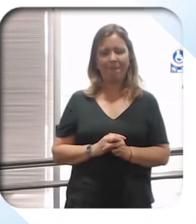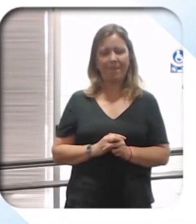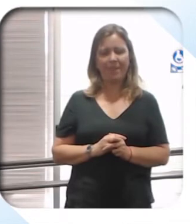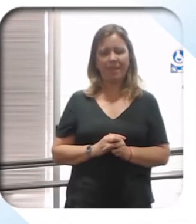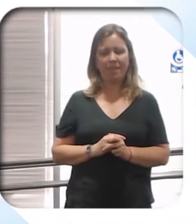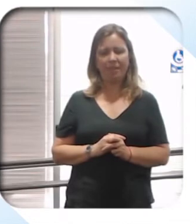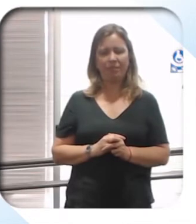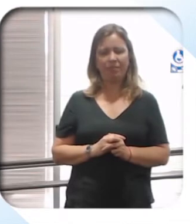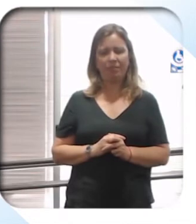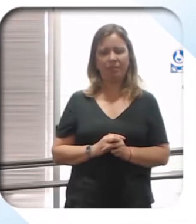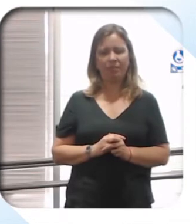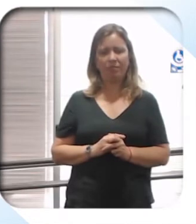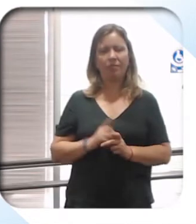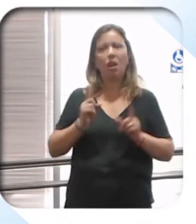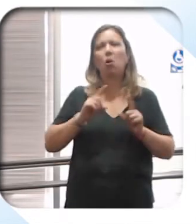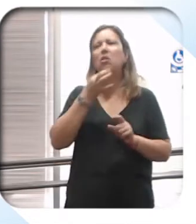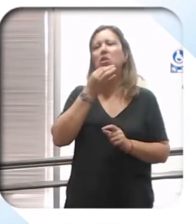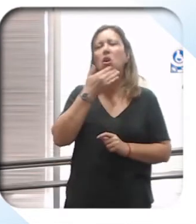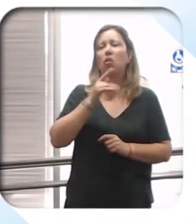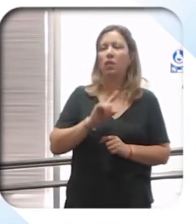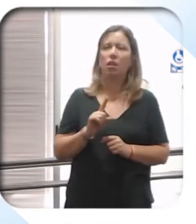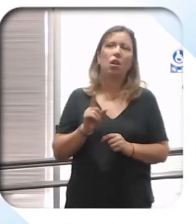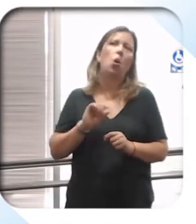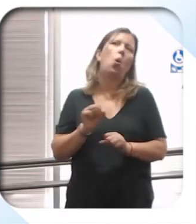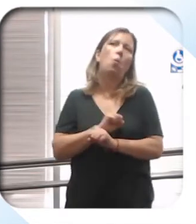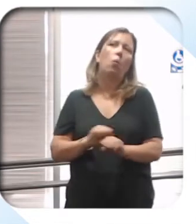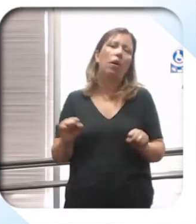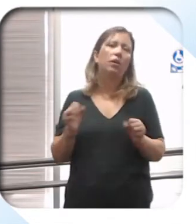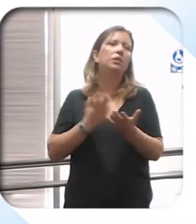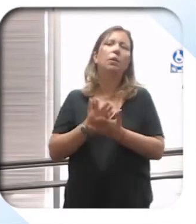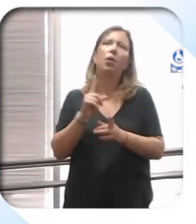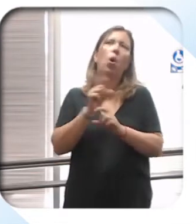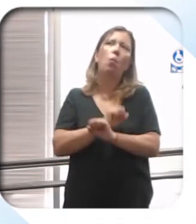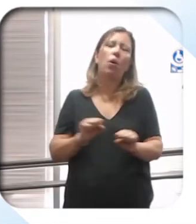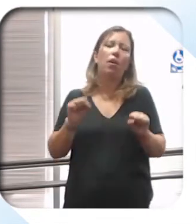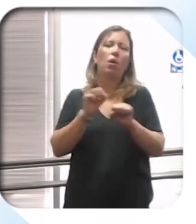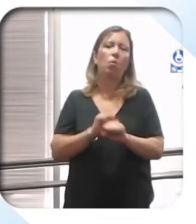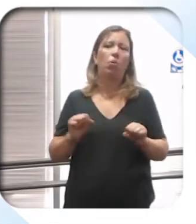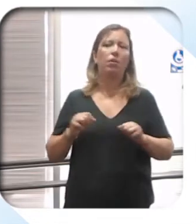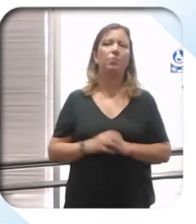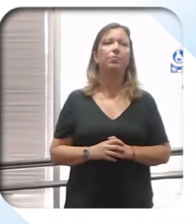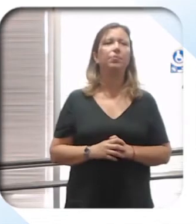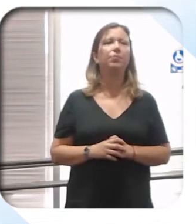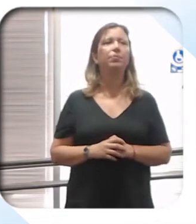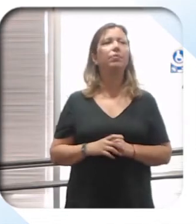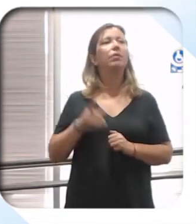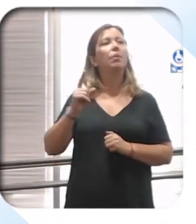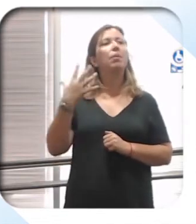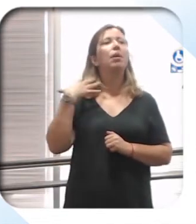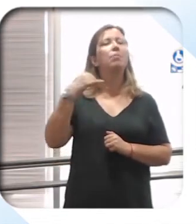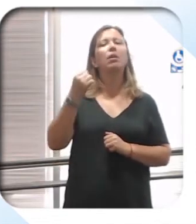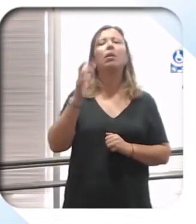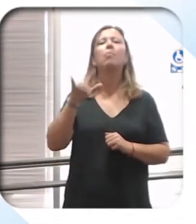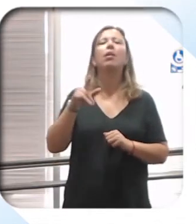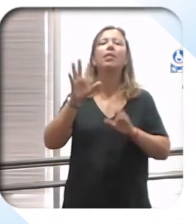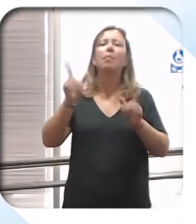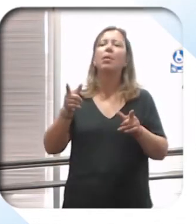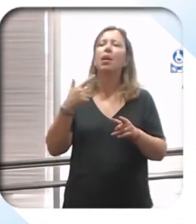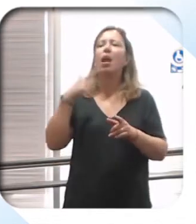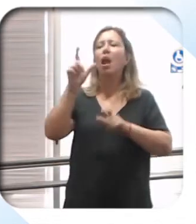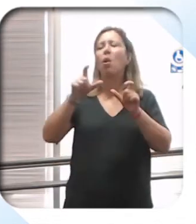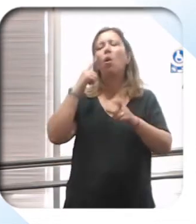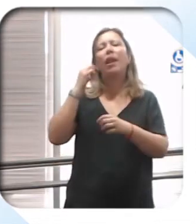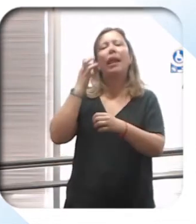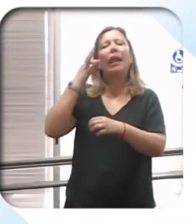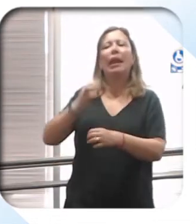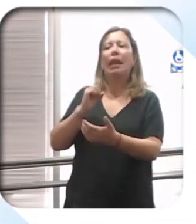Bueno, que no entienden, que no pueden, siempre está presente el no poder. Bueno, y aparte de los mitos, los estereotipos, que ya hablaron un